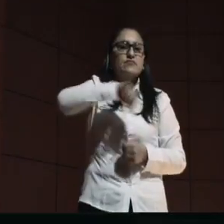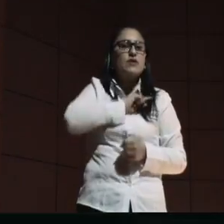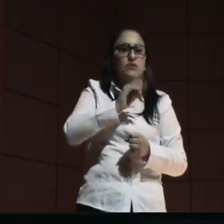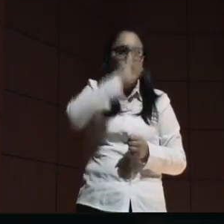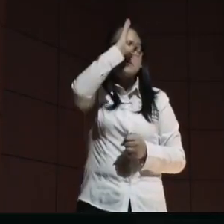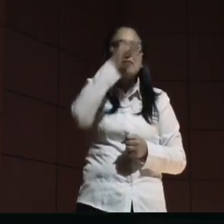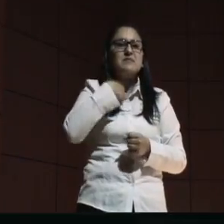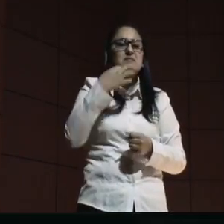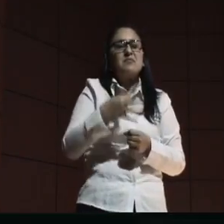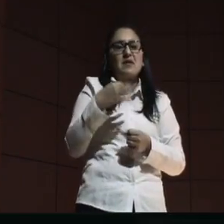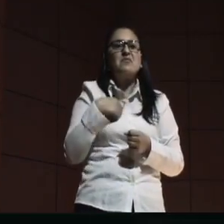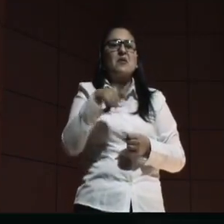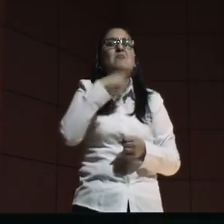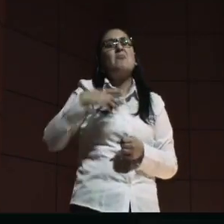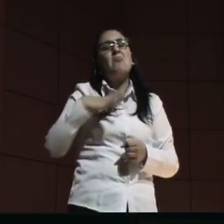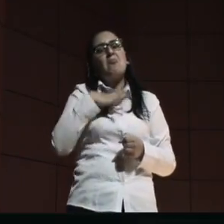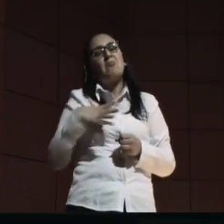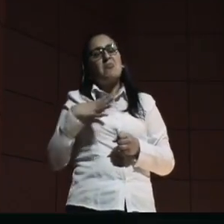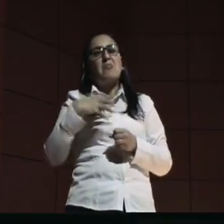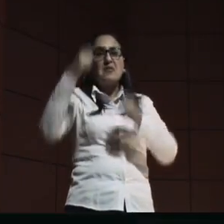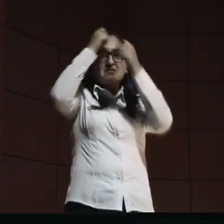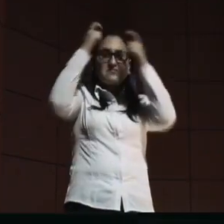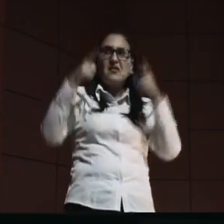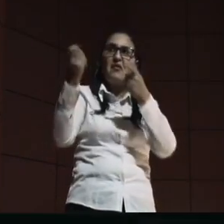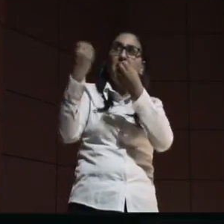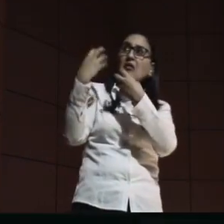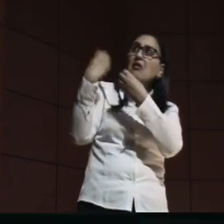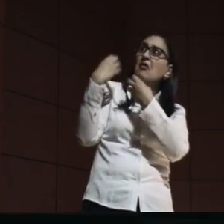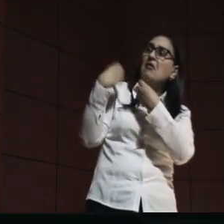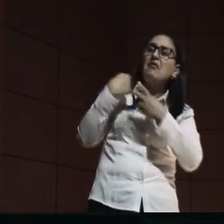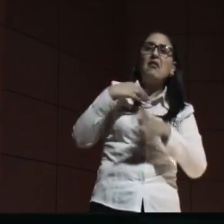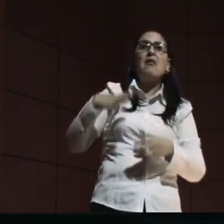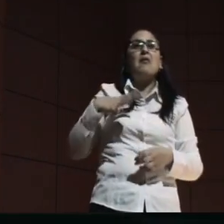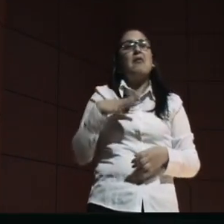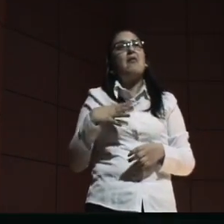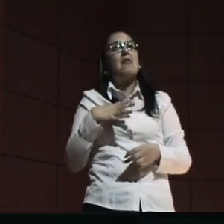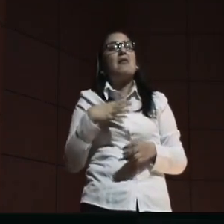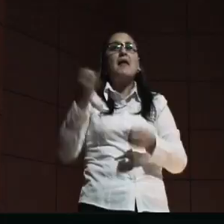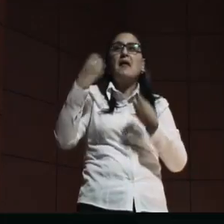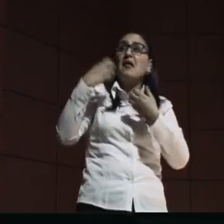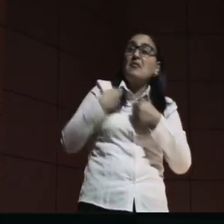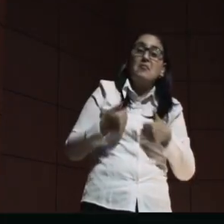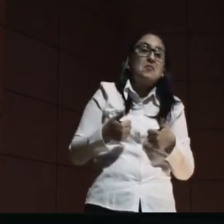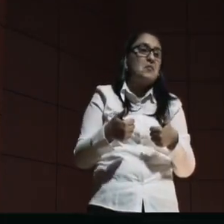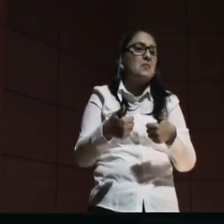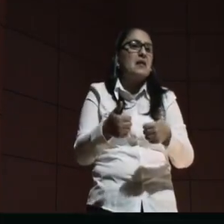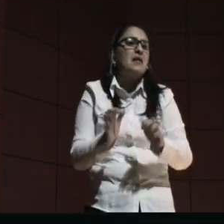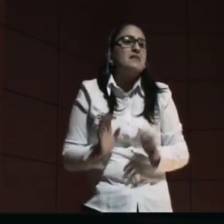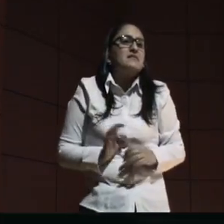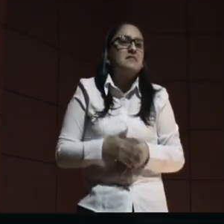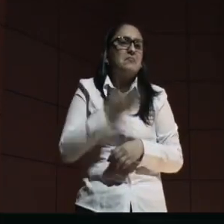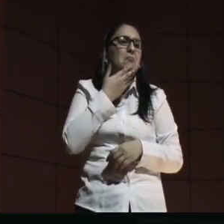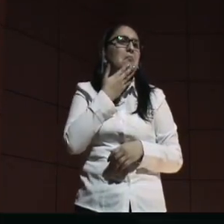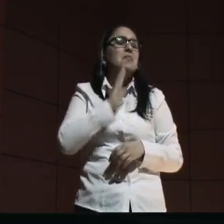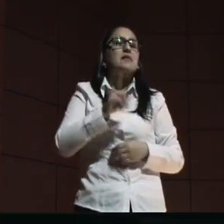acostumbramos y ubicamos en una zona de confort ofrecida por el Estado paternalista o Estado de bienestar, que tal vez